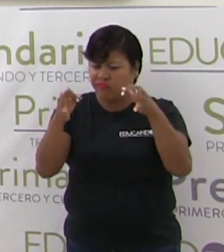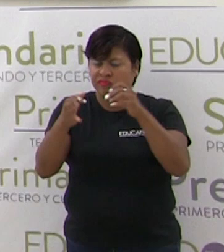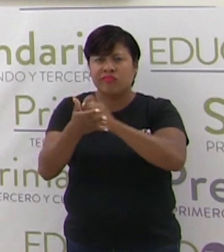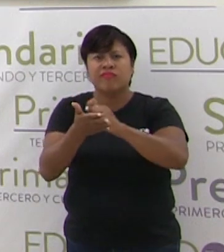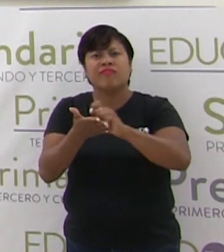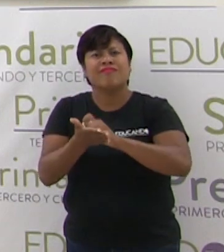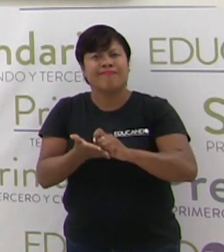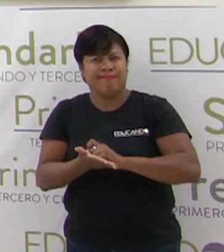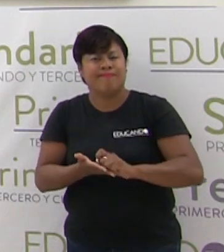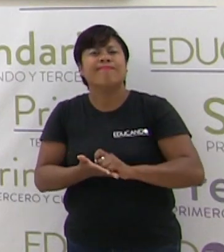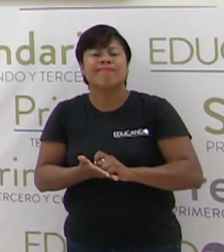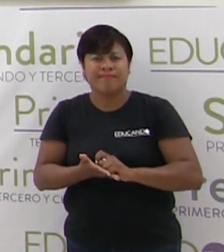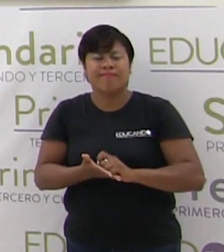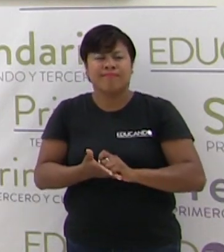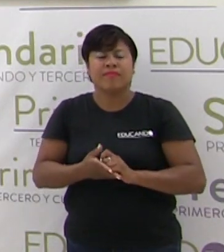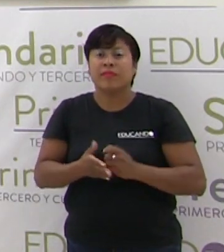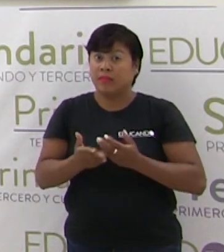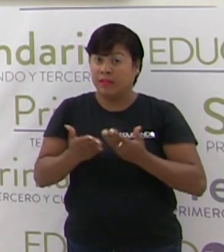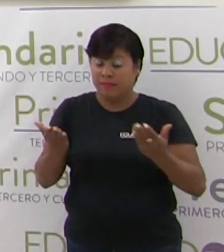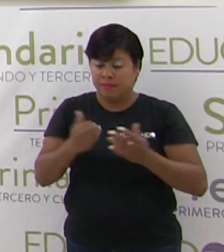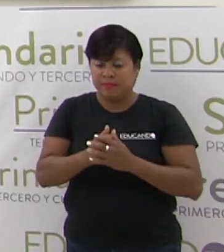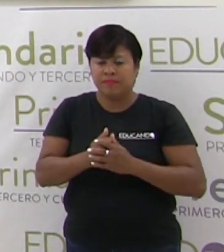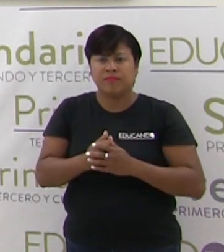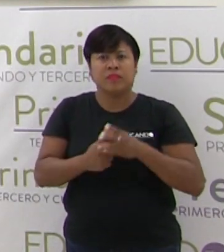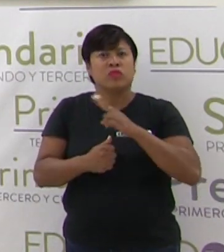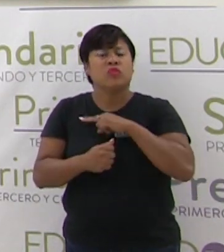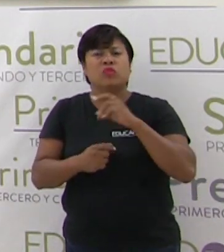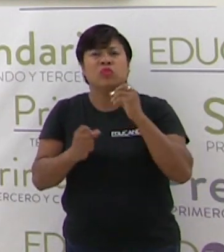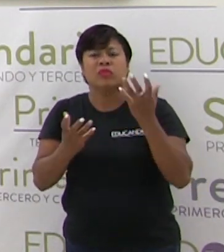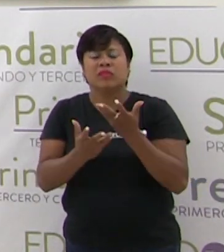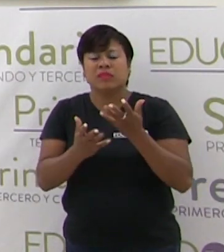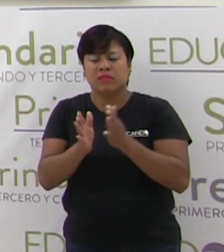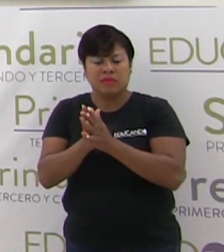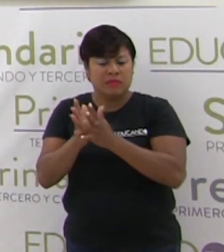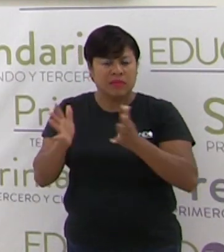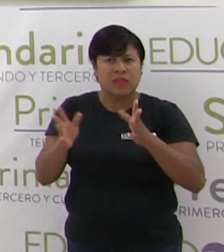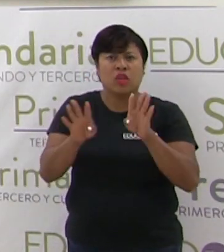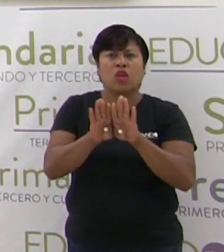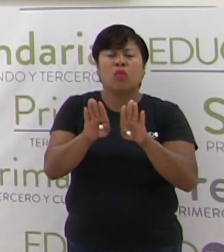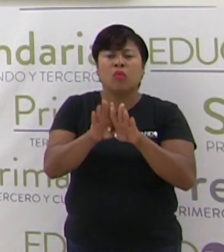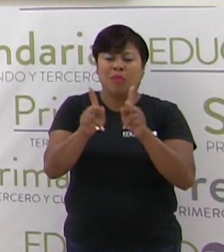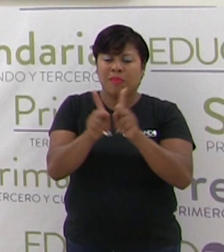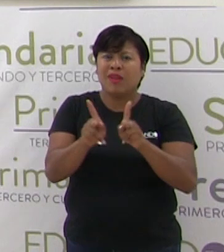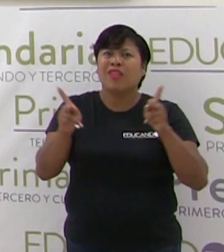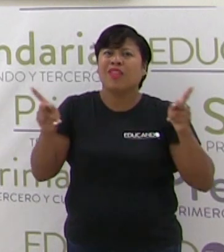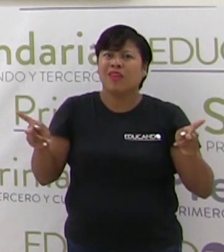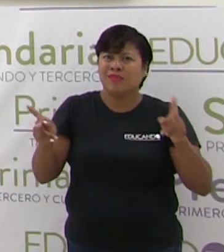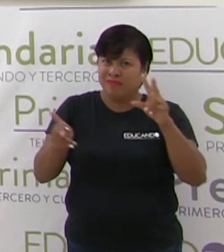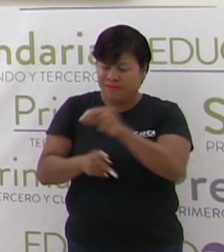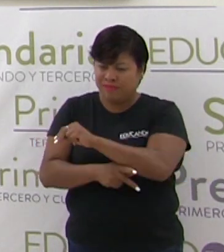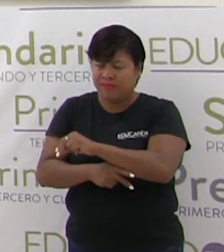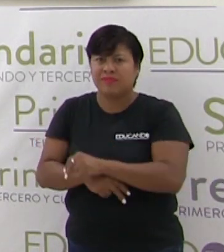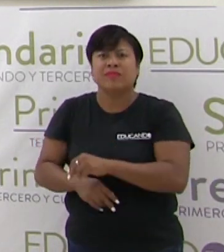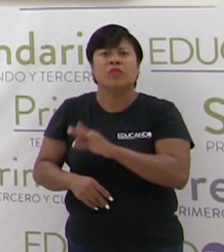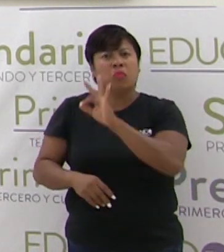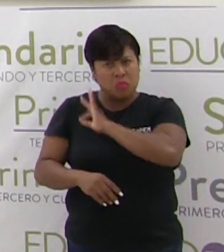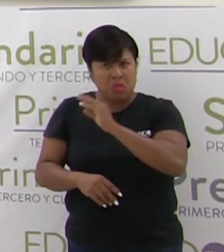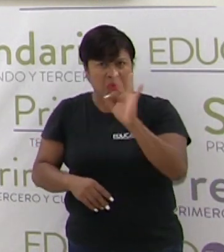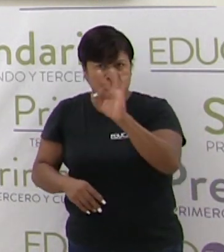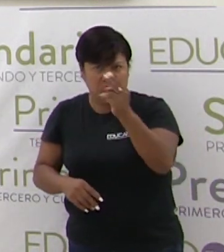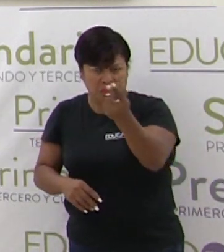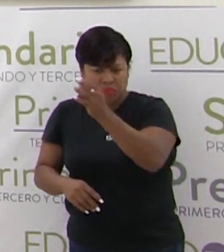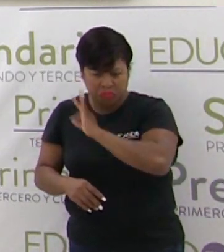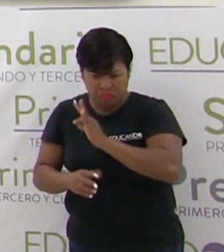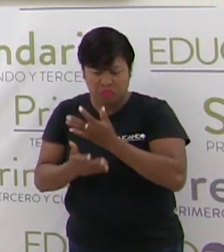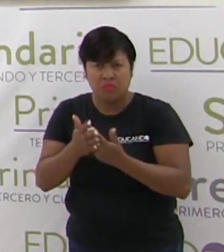bien, ahora, no vamos a hacer una crónica periodística, aunque podrían ustedes hacerlo.